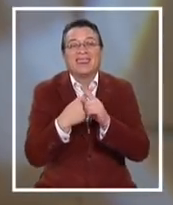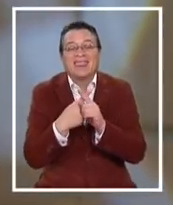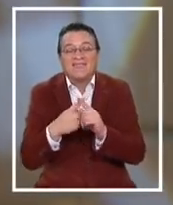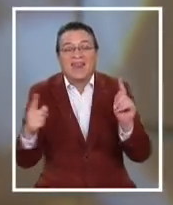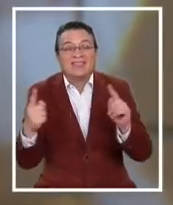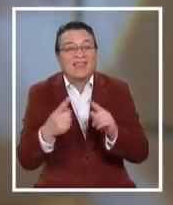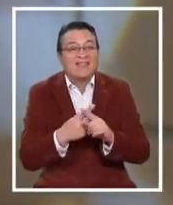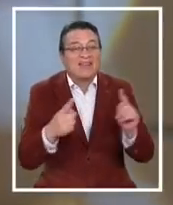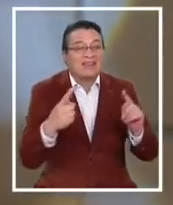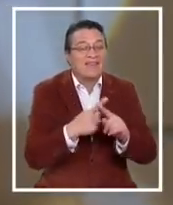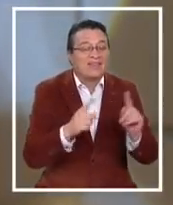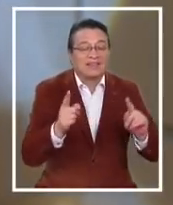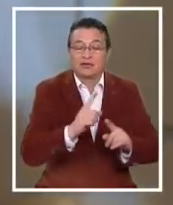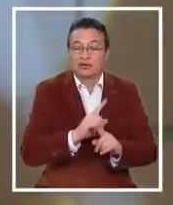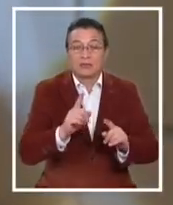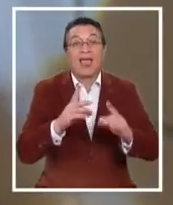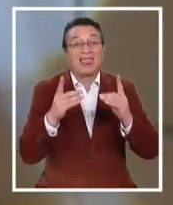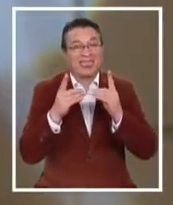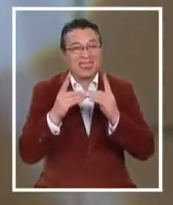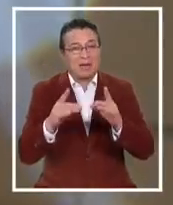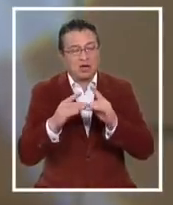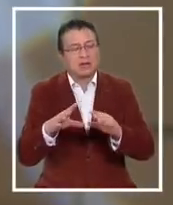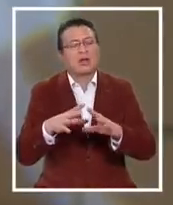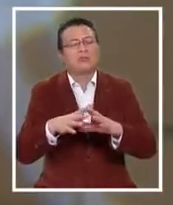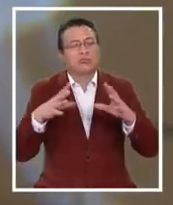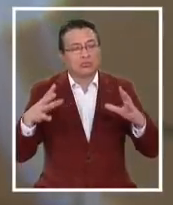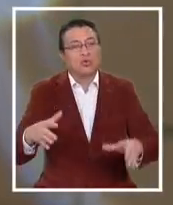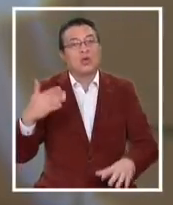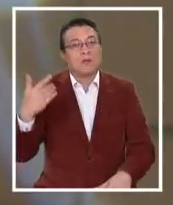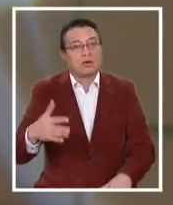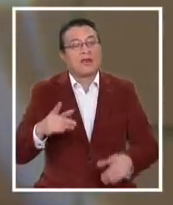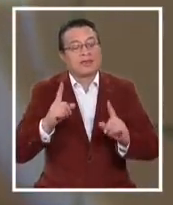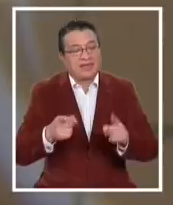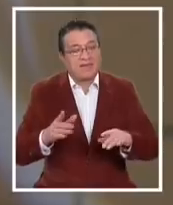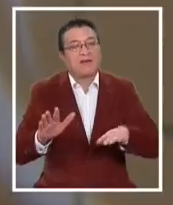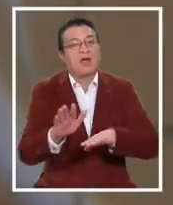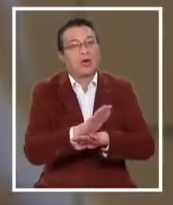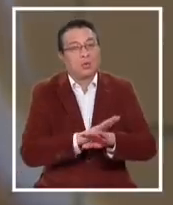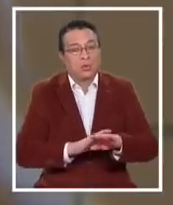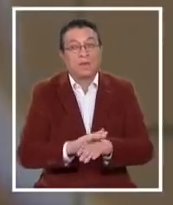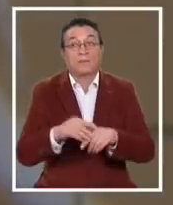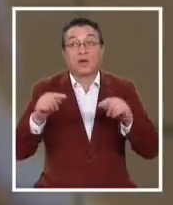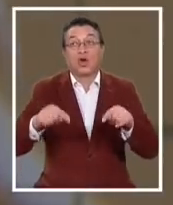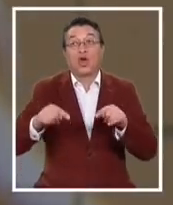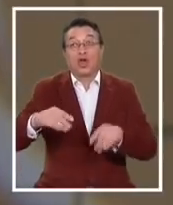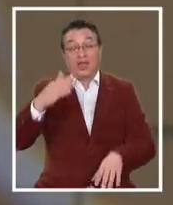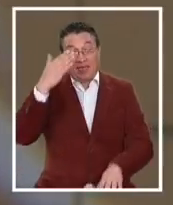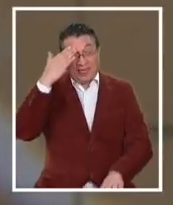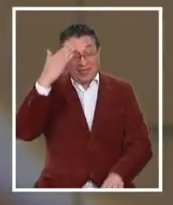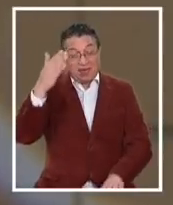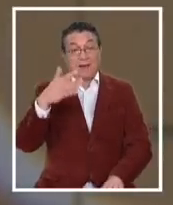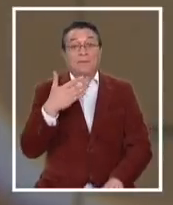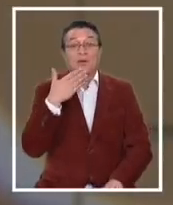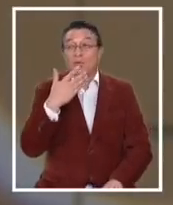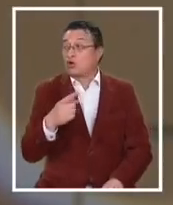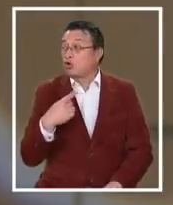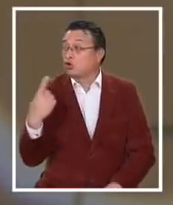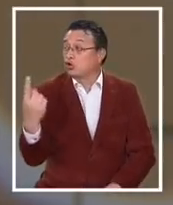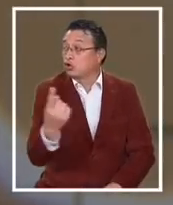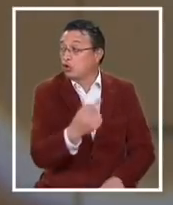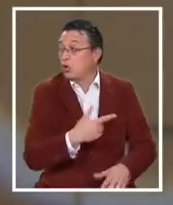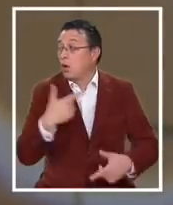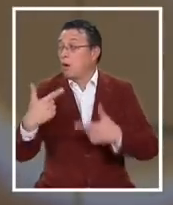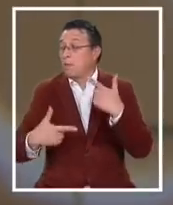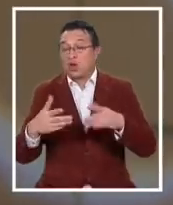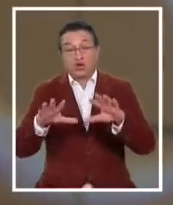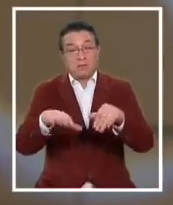diferencias. La democracia es un bien esencial, la democracia hay que cuidarla. Y hoy día, cuando se mete a todos los políticos al mismo